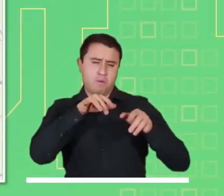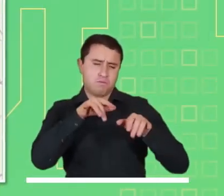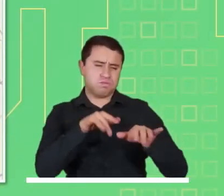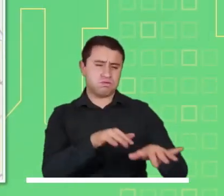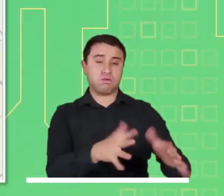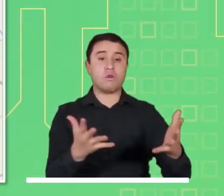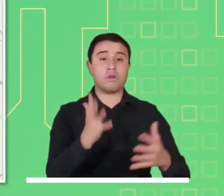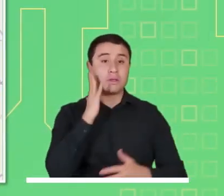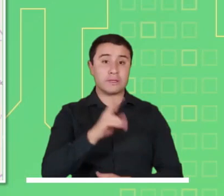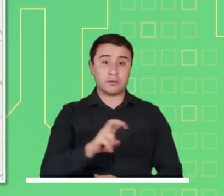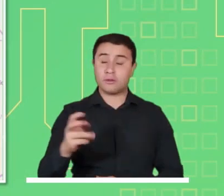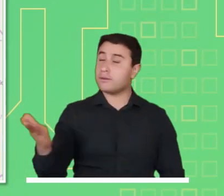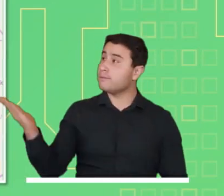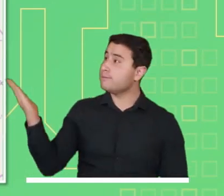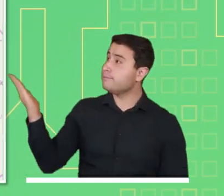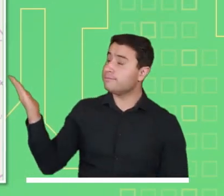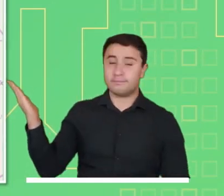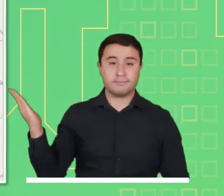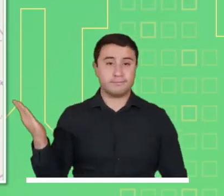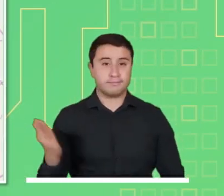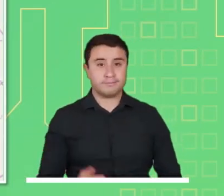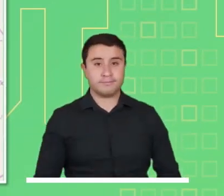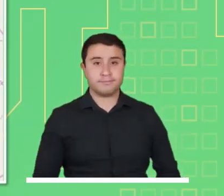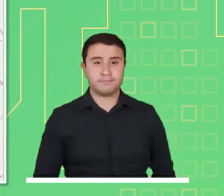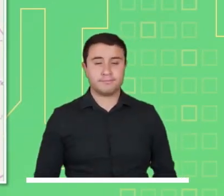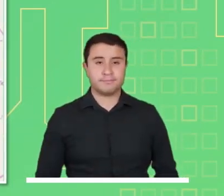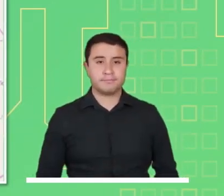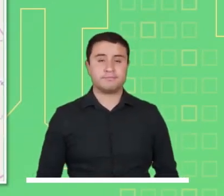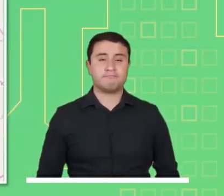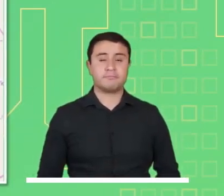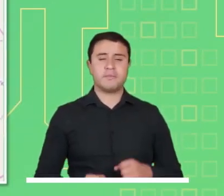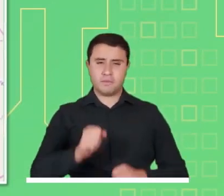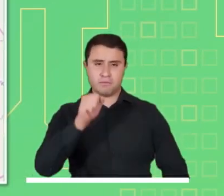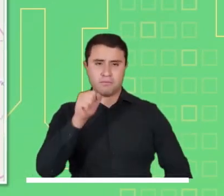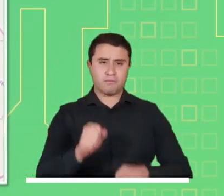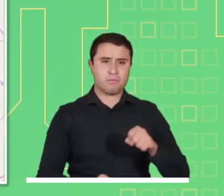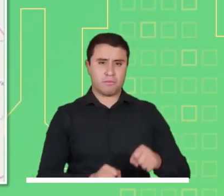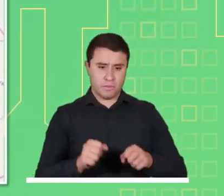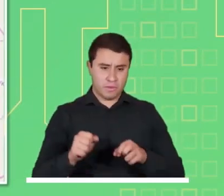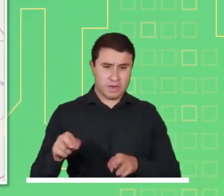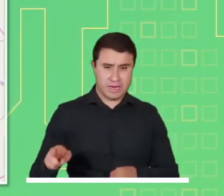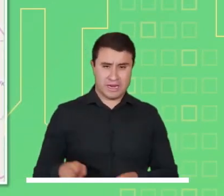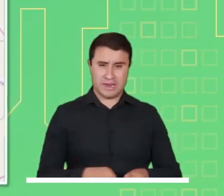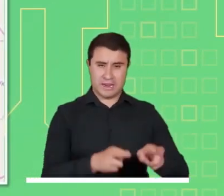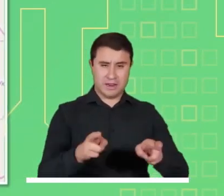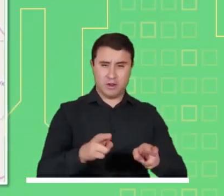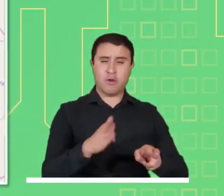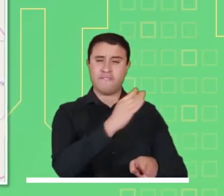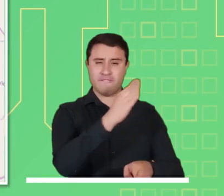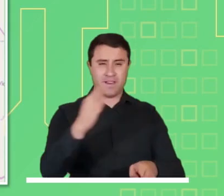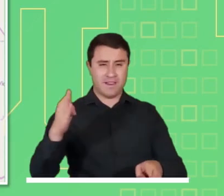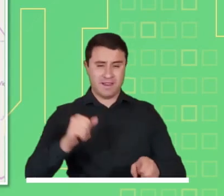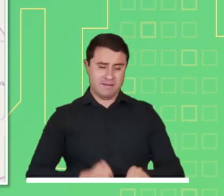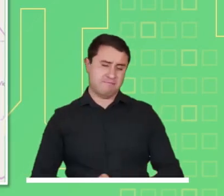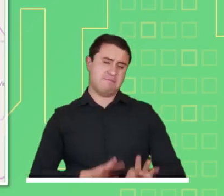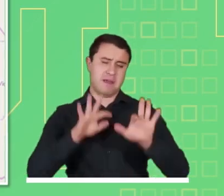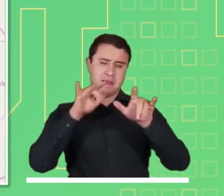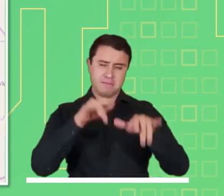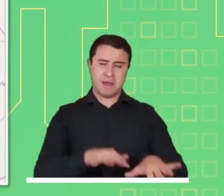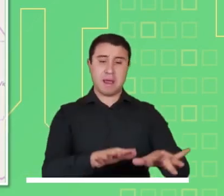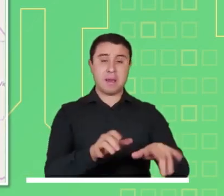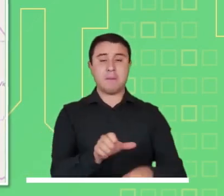roja por crecientes súbitas en las quebradas La Caramba, La Carrera y La Esplayada en Cáchira, norte de